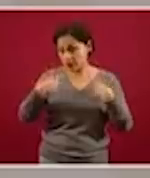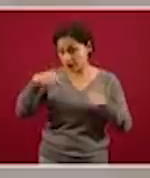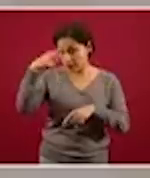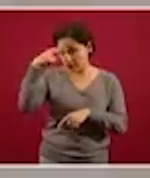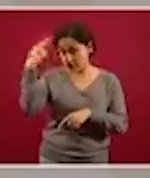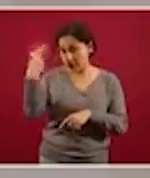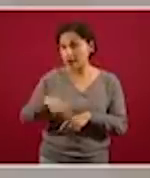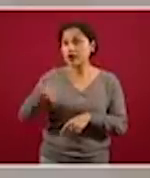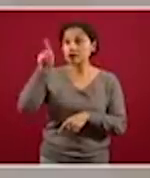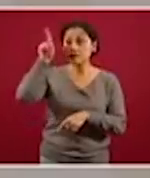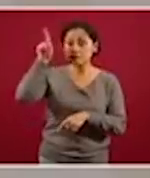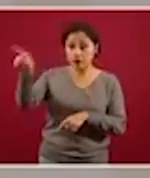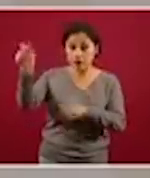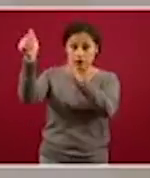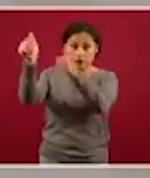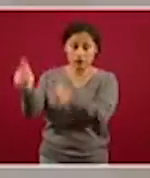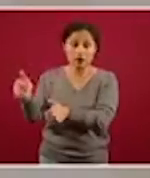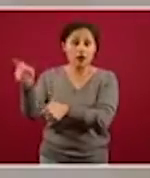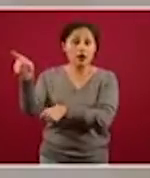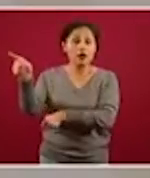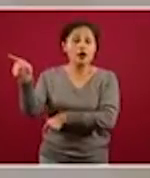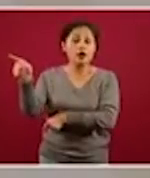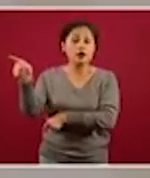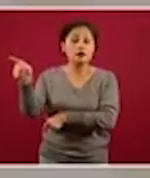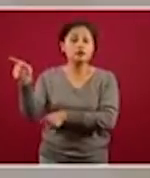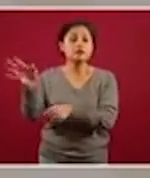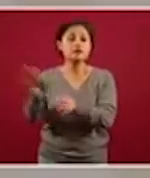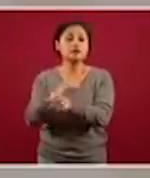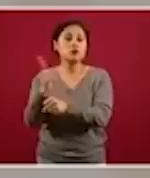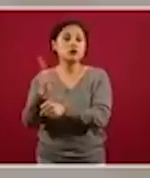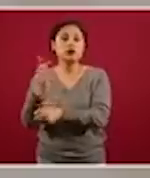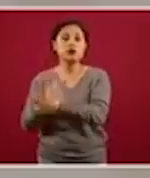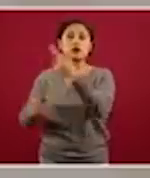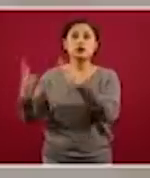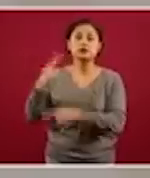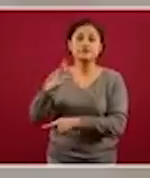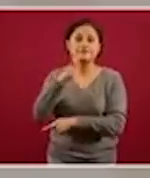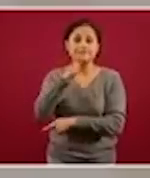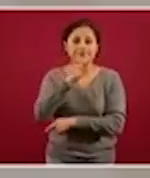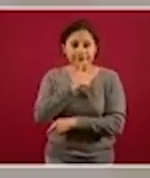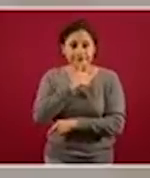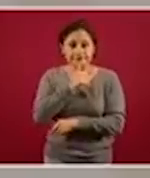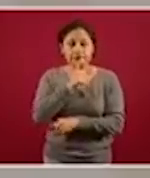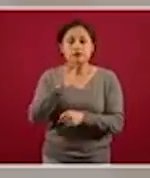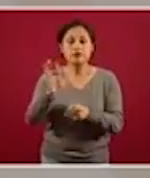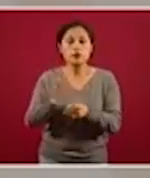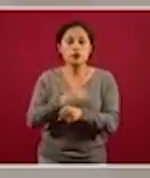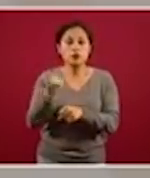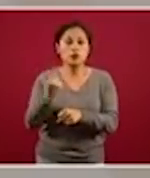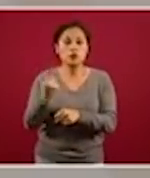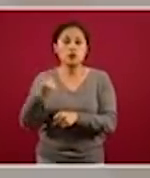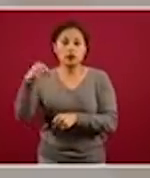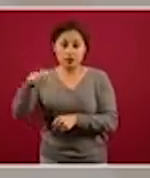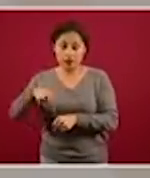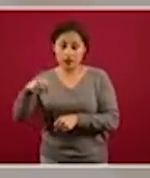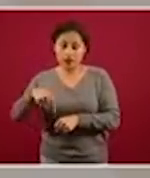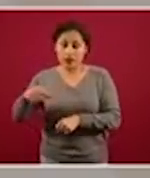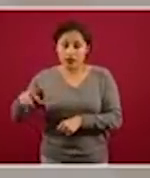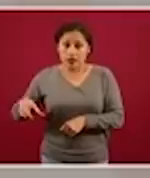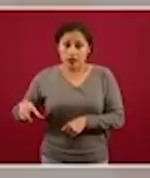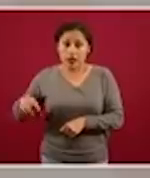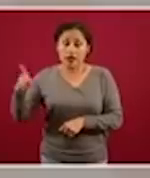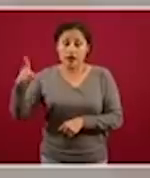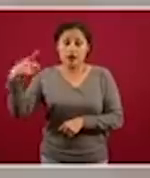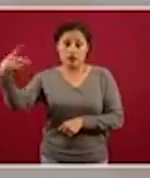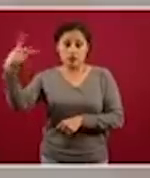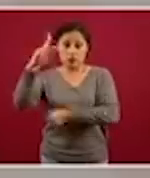mexicanos que quedaron ahí, digamos que atrapados por la disposición que se tomó por parte del gobierno